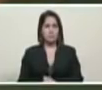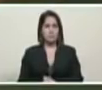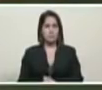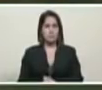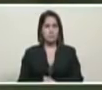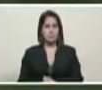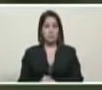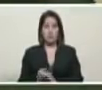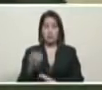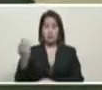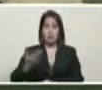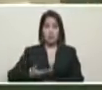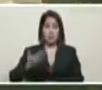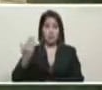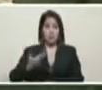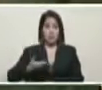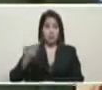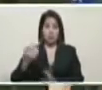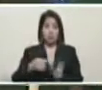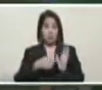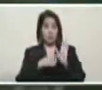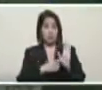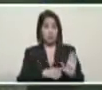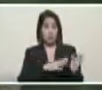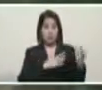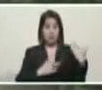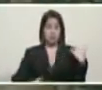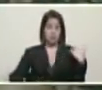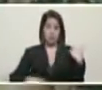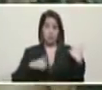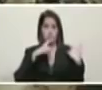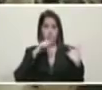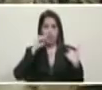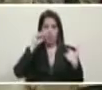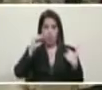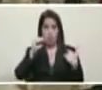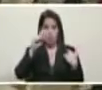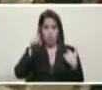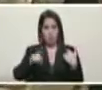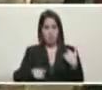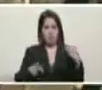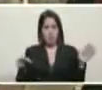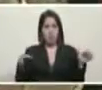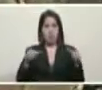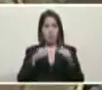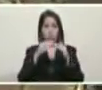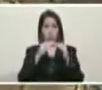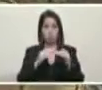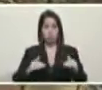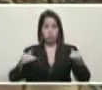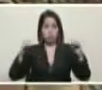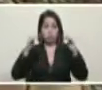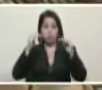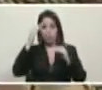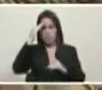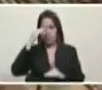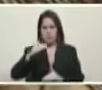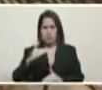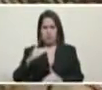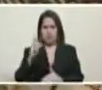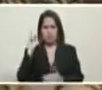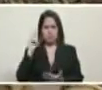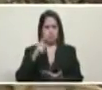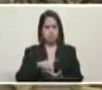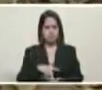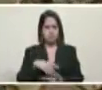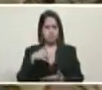Es importante destacar que el presidente Nicolás Maduro Moros, así como el alto mando militar, ya han fijado posición sobre lo